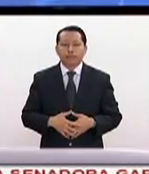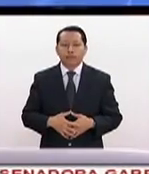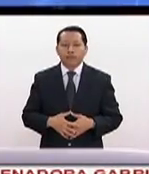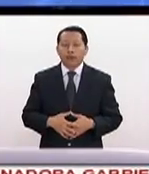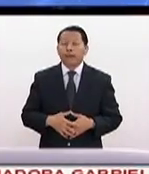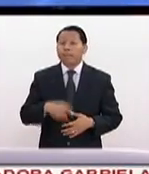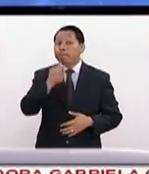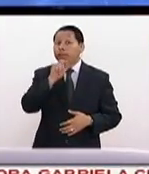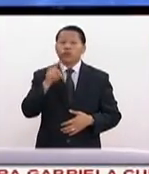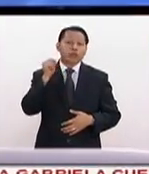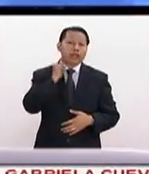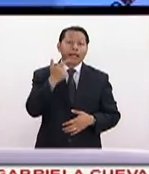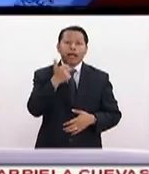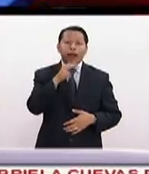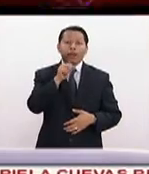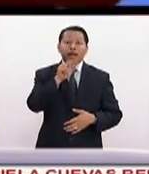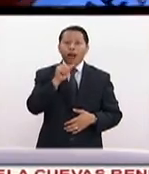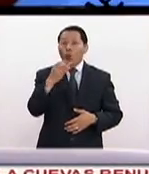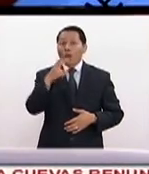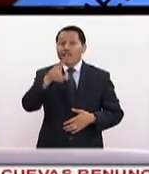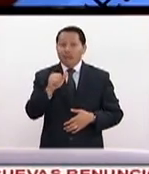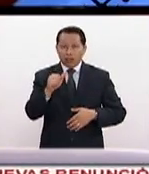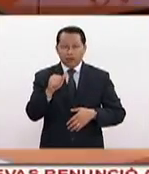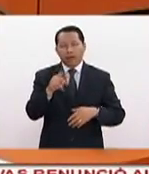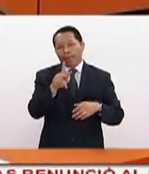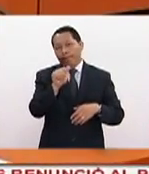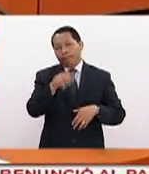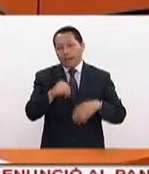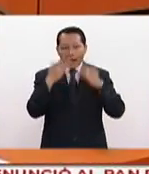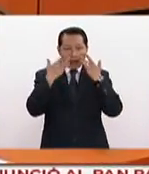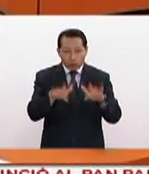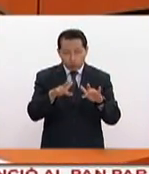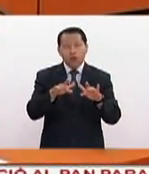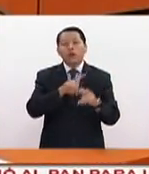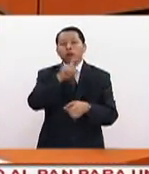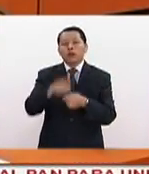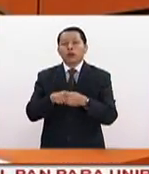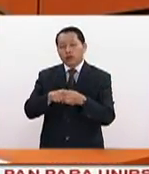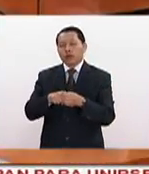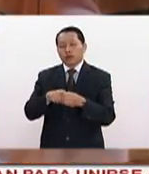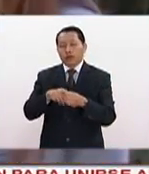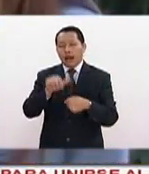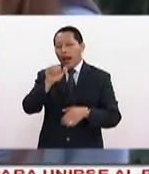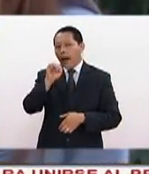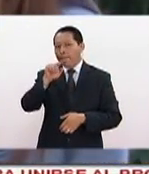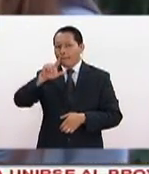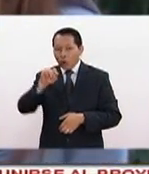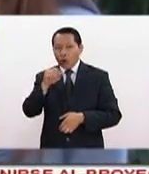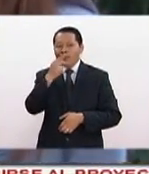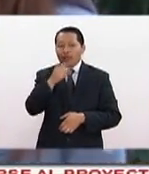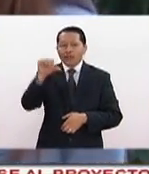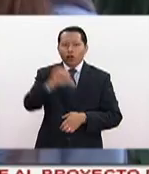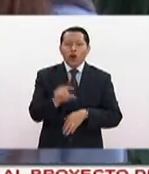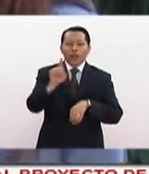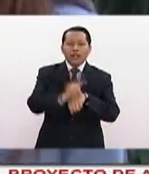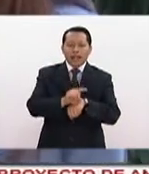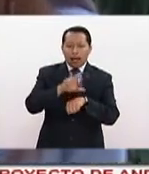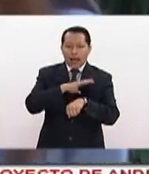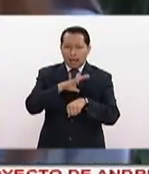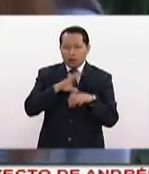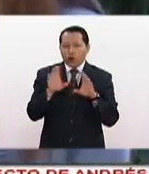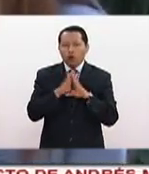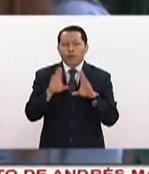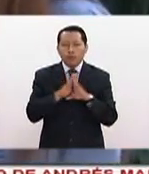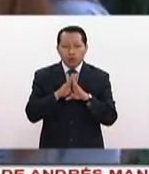Por cierto, la senadora Gabriela Cueva renunció al PAN para unirse al proyecto de Andrés Manuel López Obrador. Precisó que hoy formalizará su